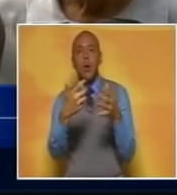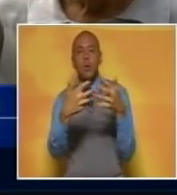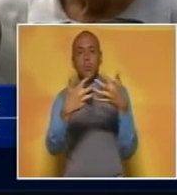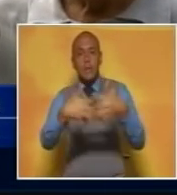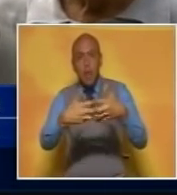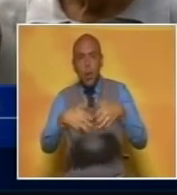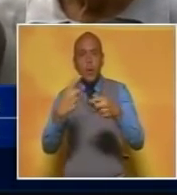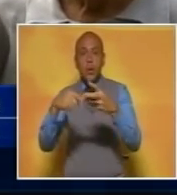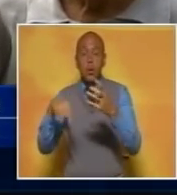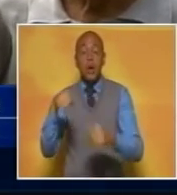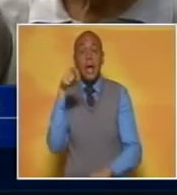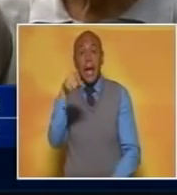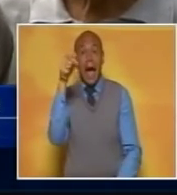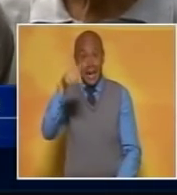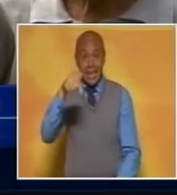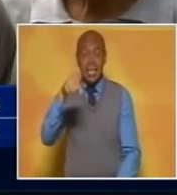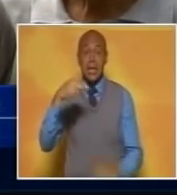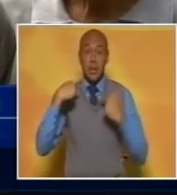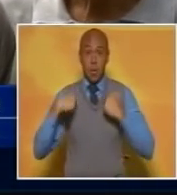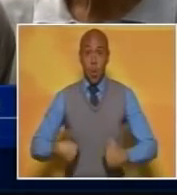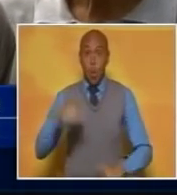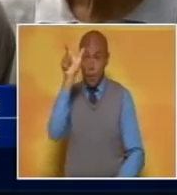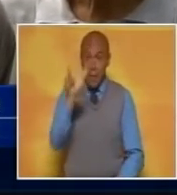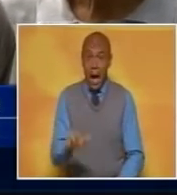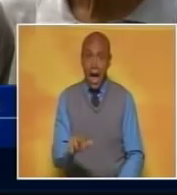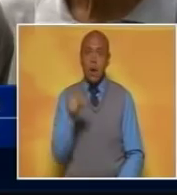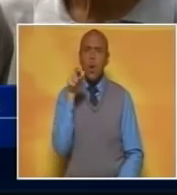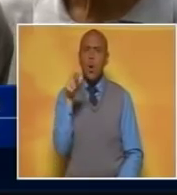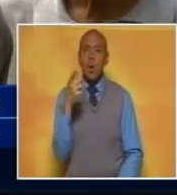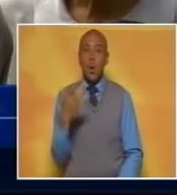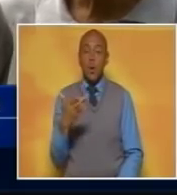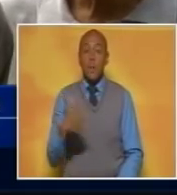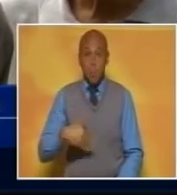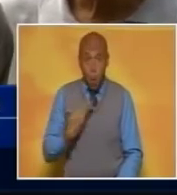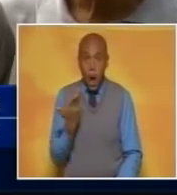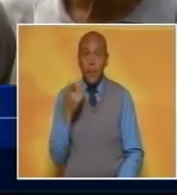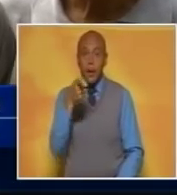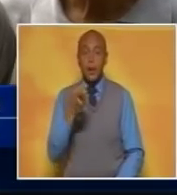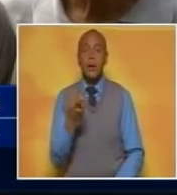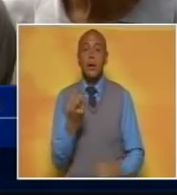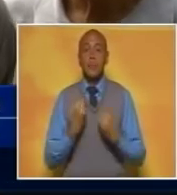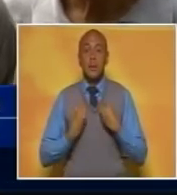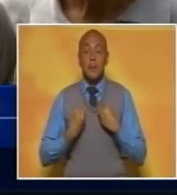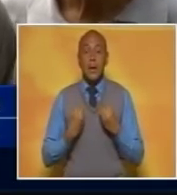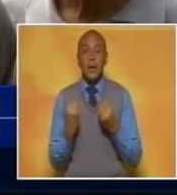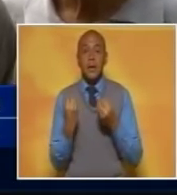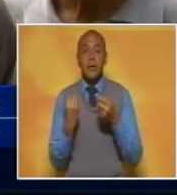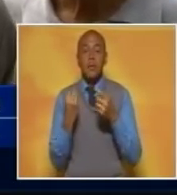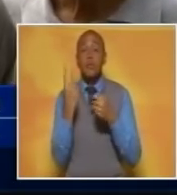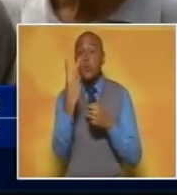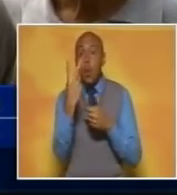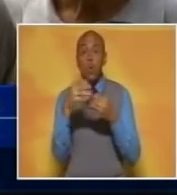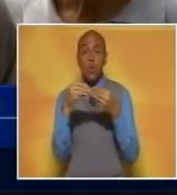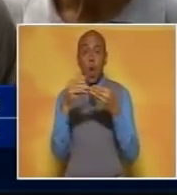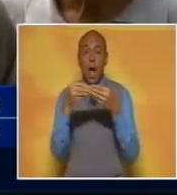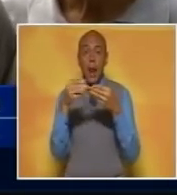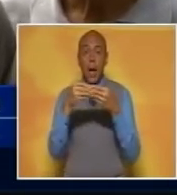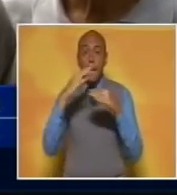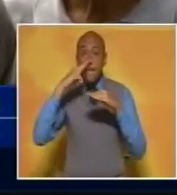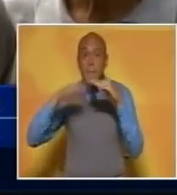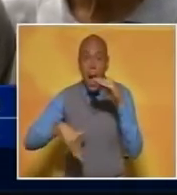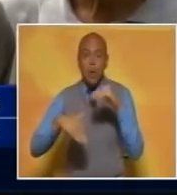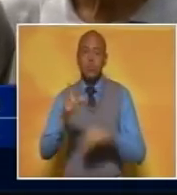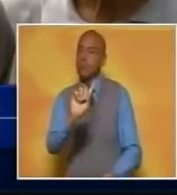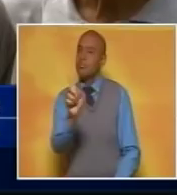que ningún ser humano en el planeta Tierra puede vivir con menos de $2 diarios. Pues bien,